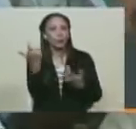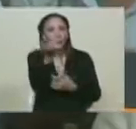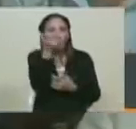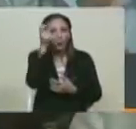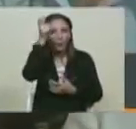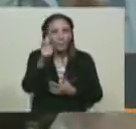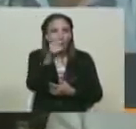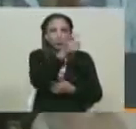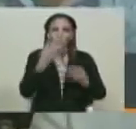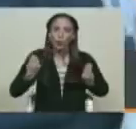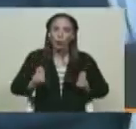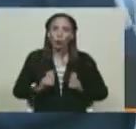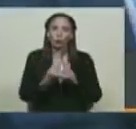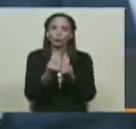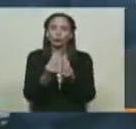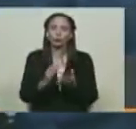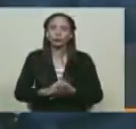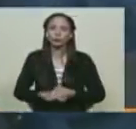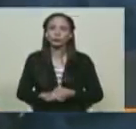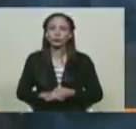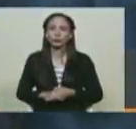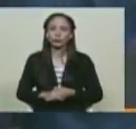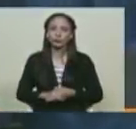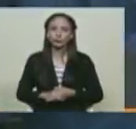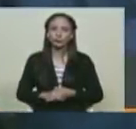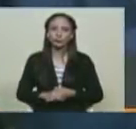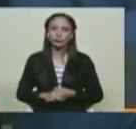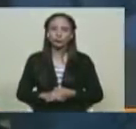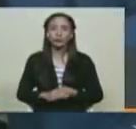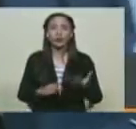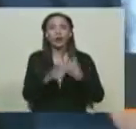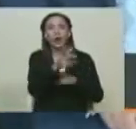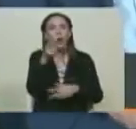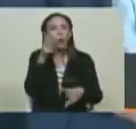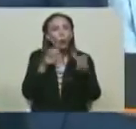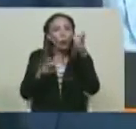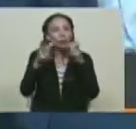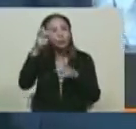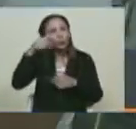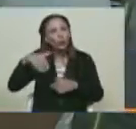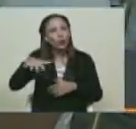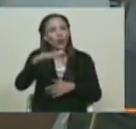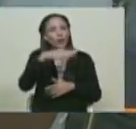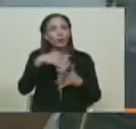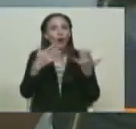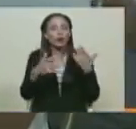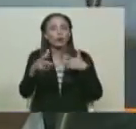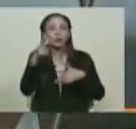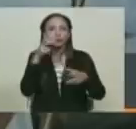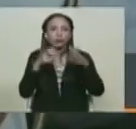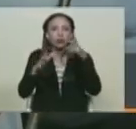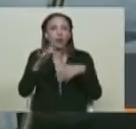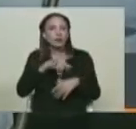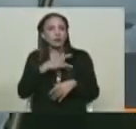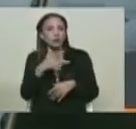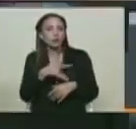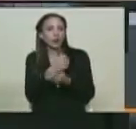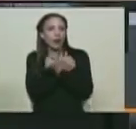vayamos, vayamos a oír al pueblo, a vivir con el pueblo, a sentir con el pueblo.